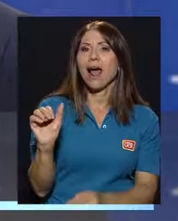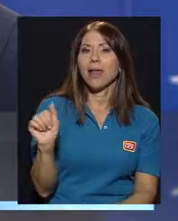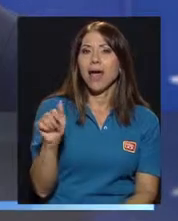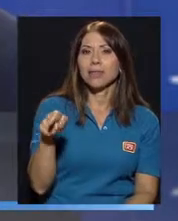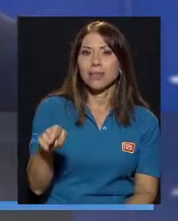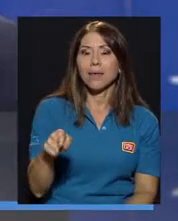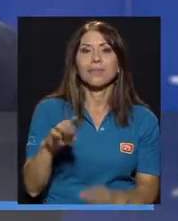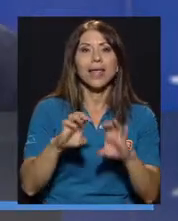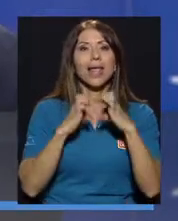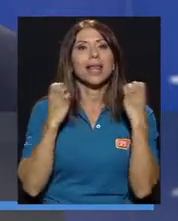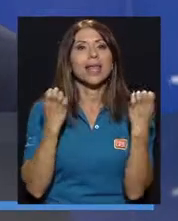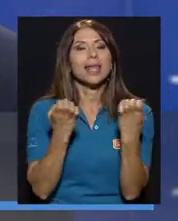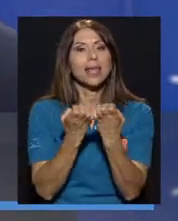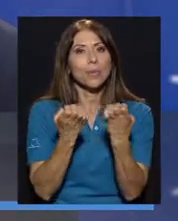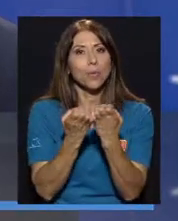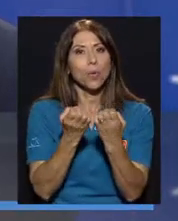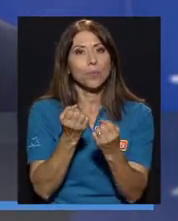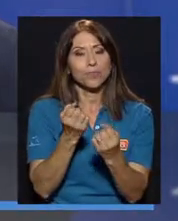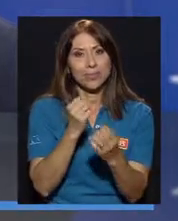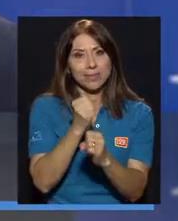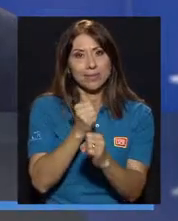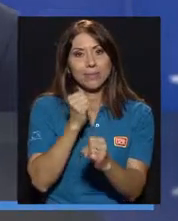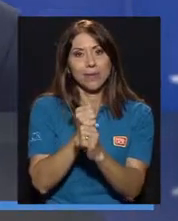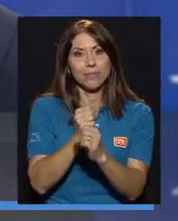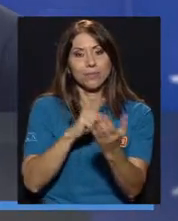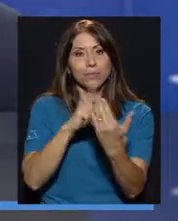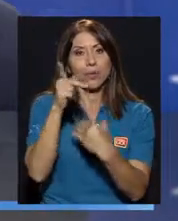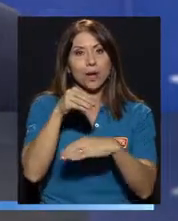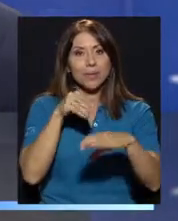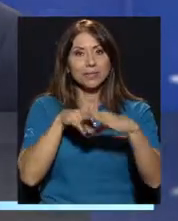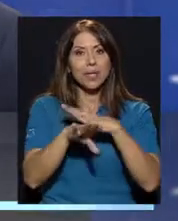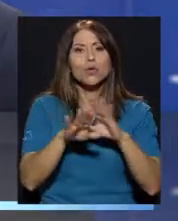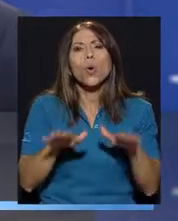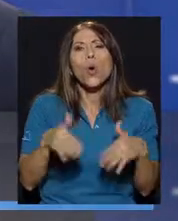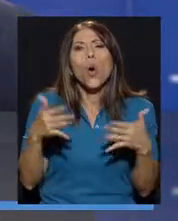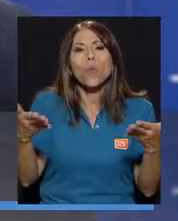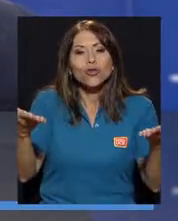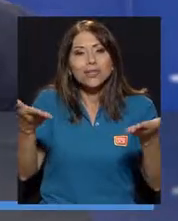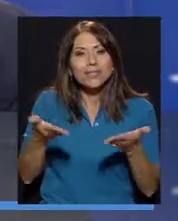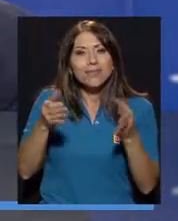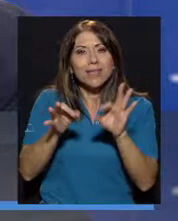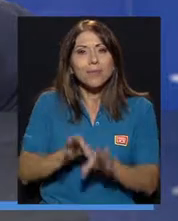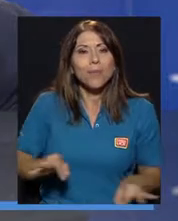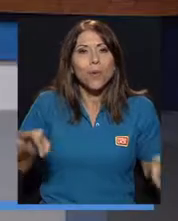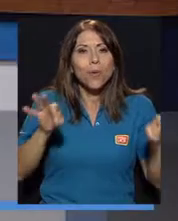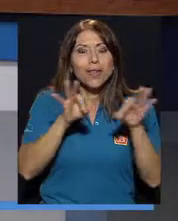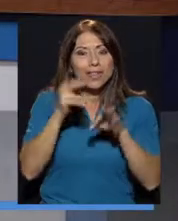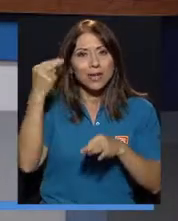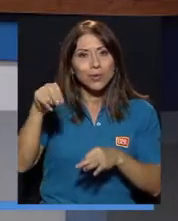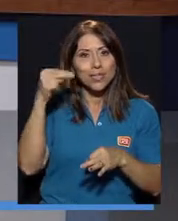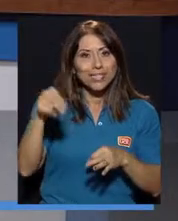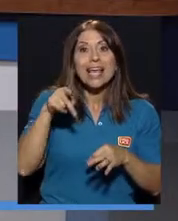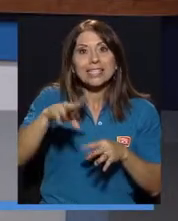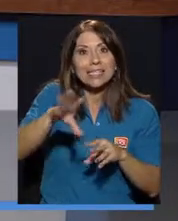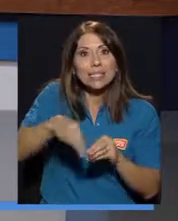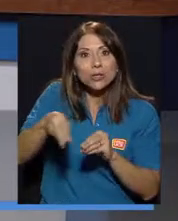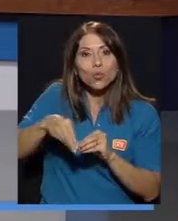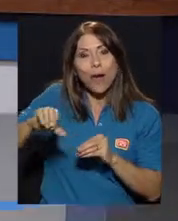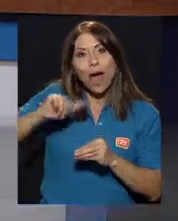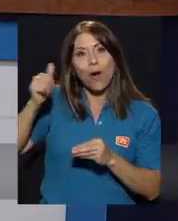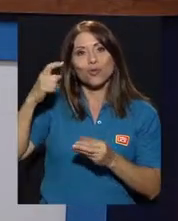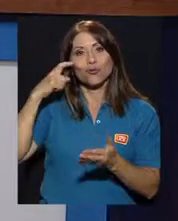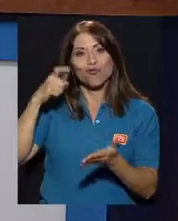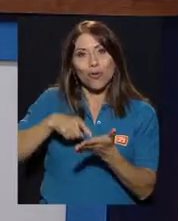recibe el equipo de producción de espectro esta importante noticia que se suma a otros reconocimientos que ya han tenido no